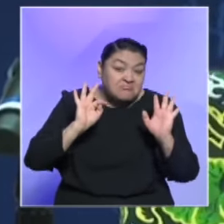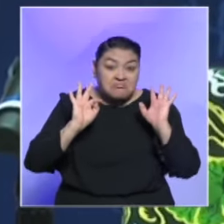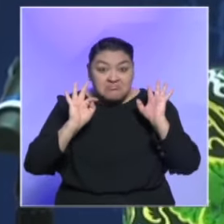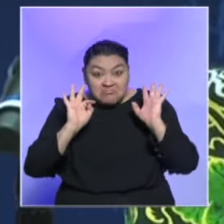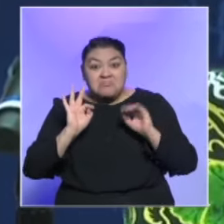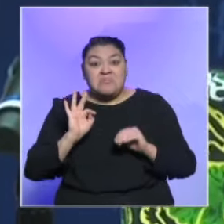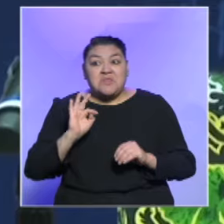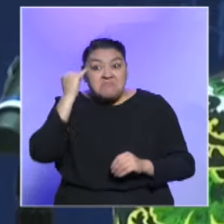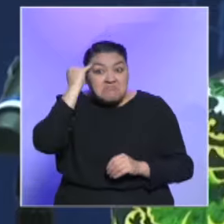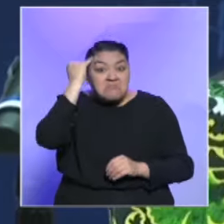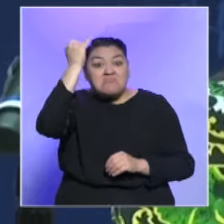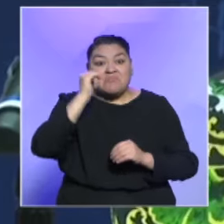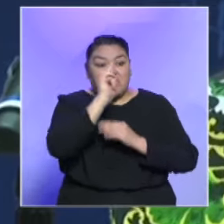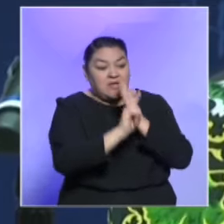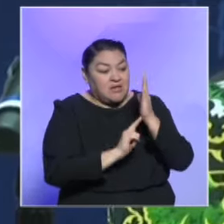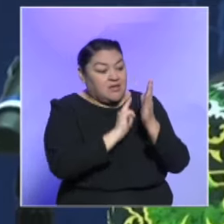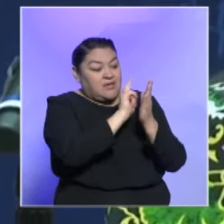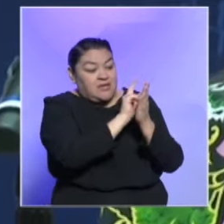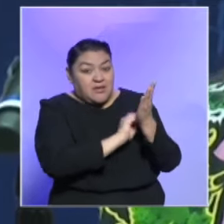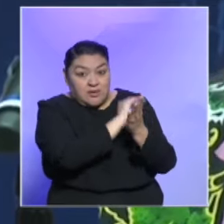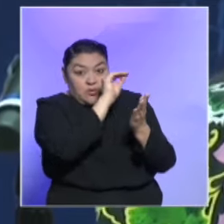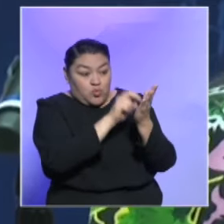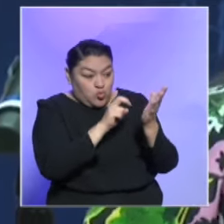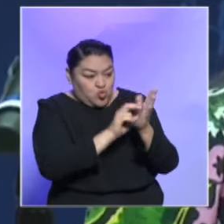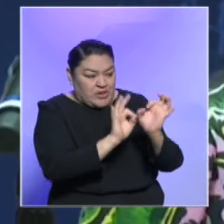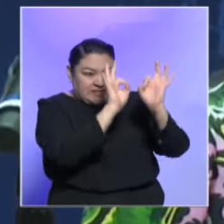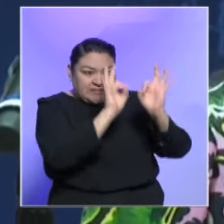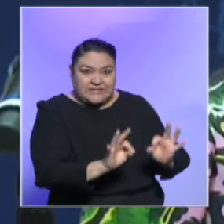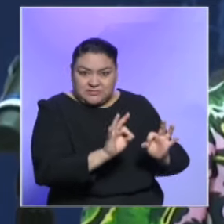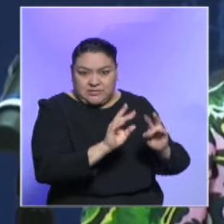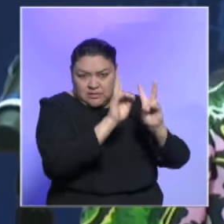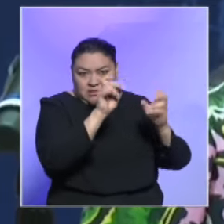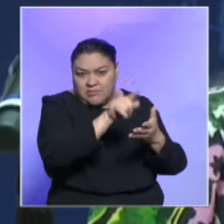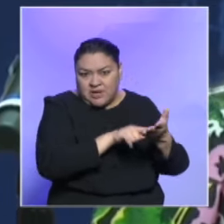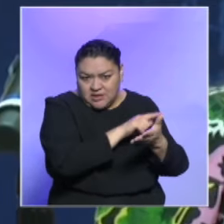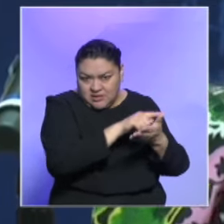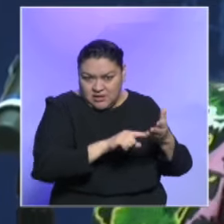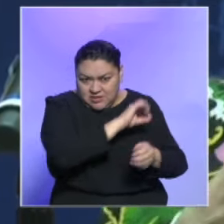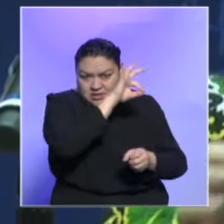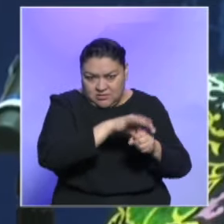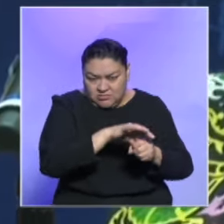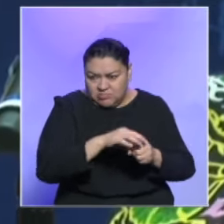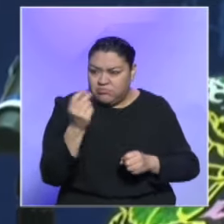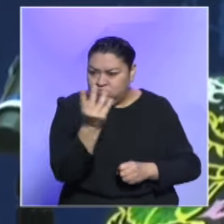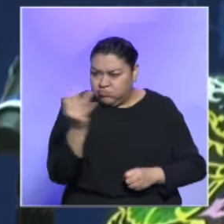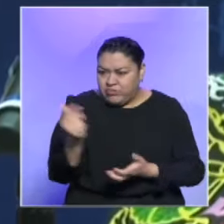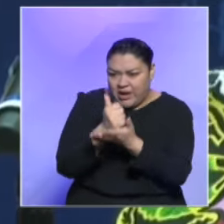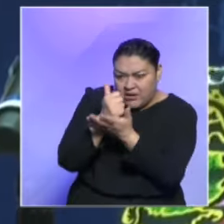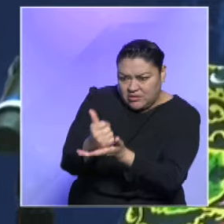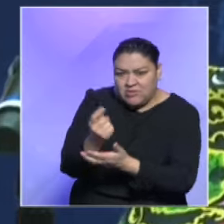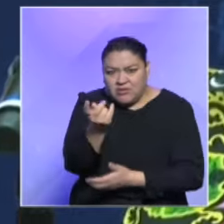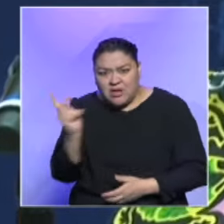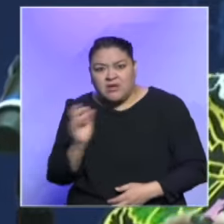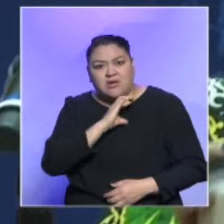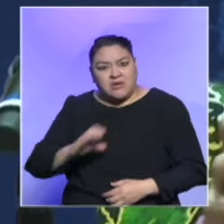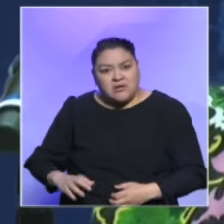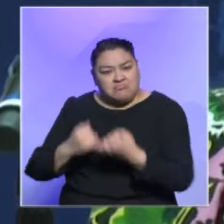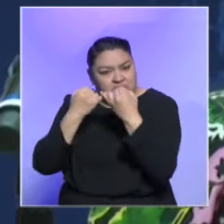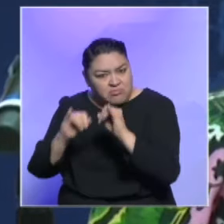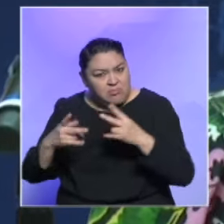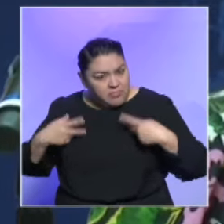alguna buena reforma electoral que regule esta cuestión y que dé para adelante en torno a los derechos de